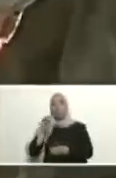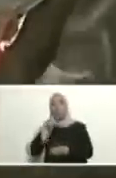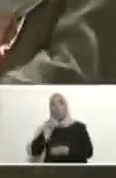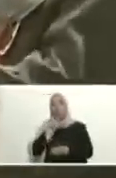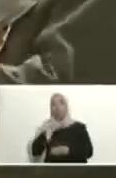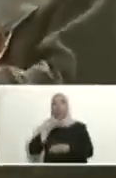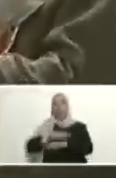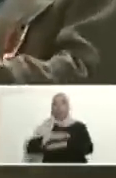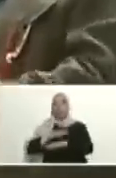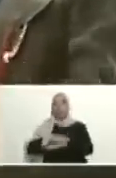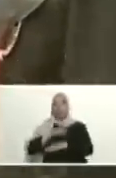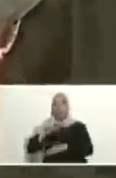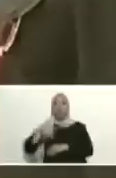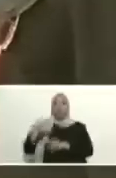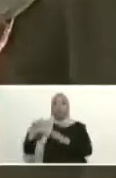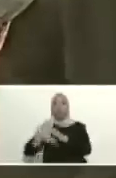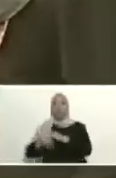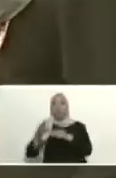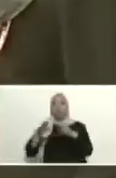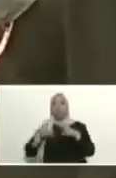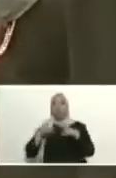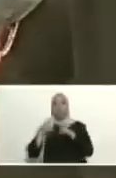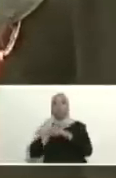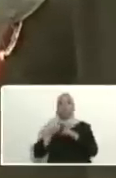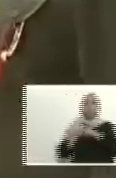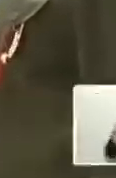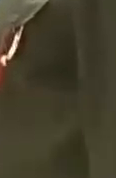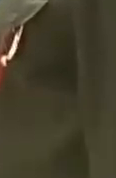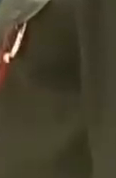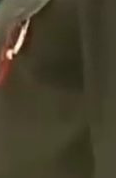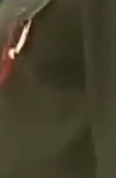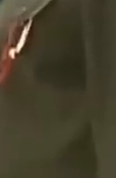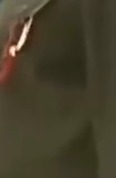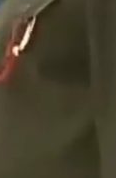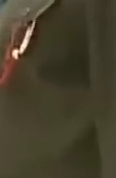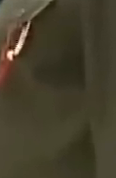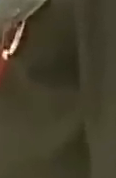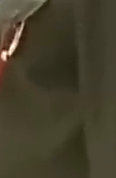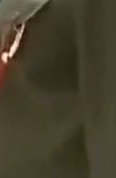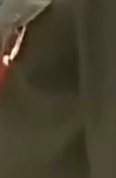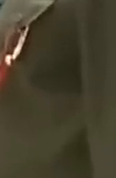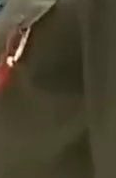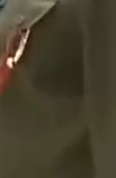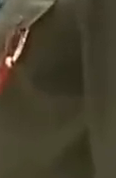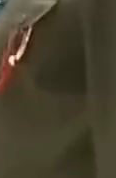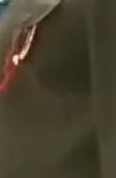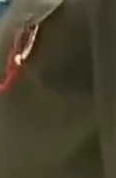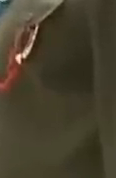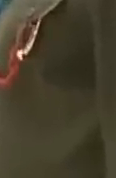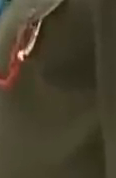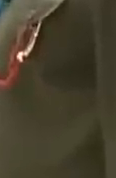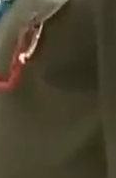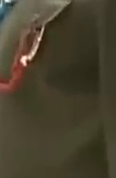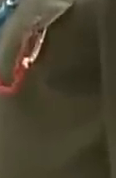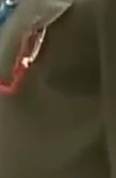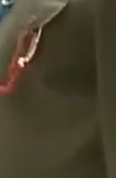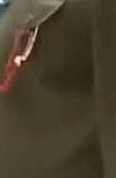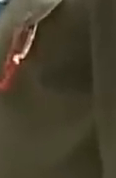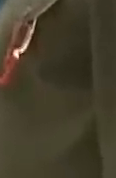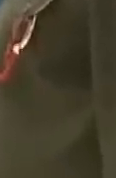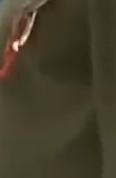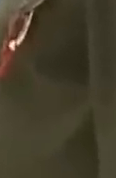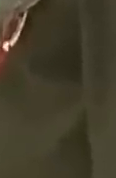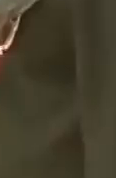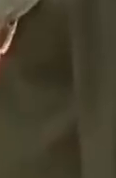la honestidad profunda, asumida y practicada. Nuestro país, su familia y la Fuerza Armada Nacional Bolivariana nos sentimos orgullosos de